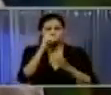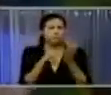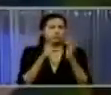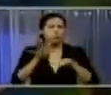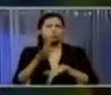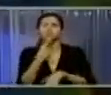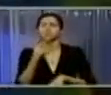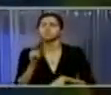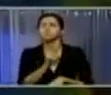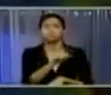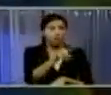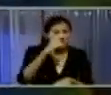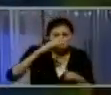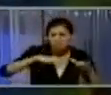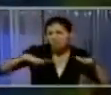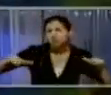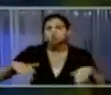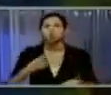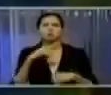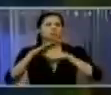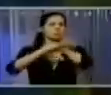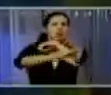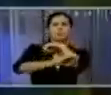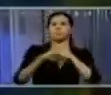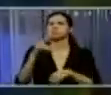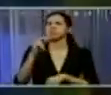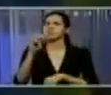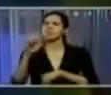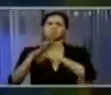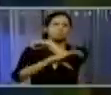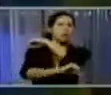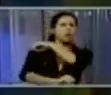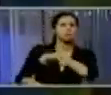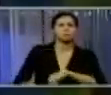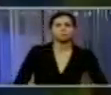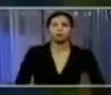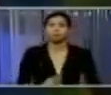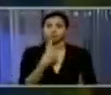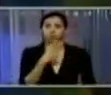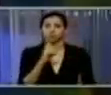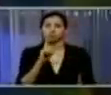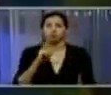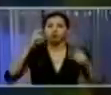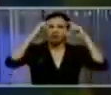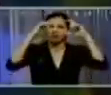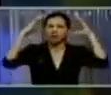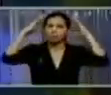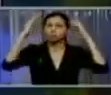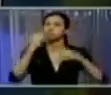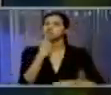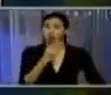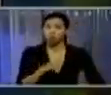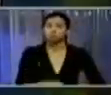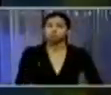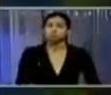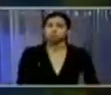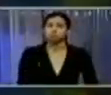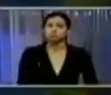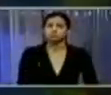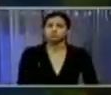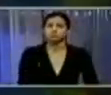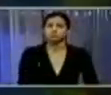decir fraude. Ha habido un gigantesco fraude, dijo Ramos Alú.